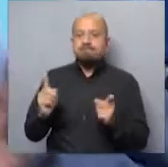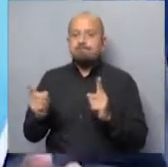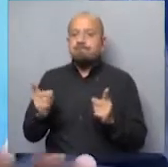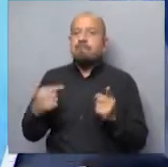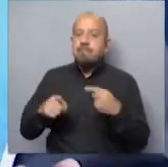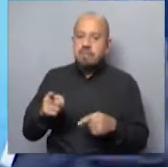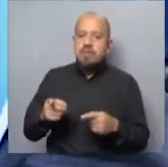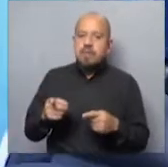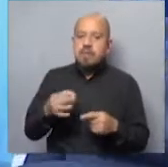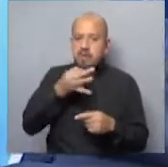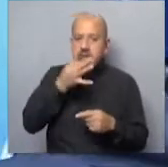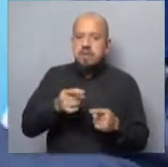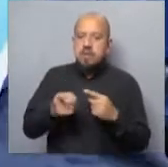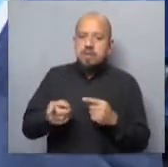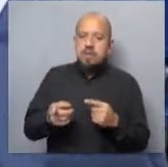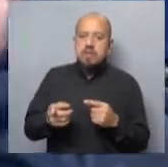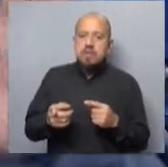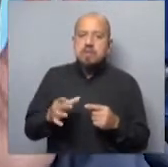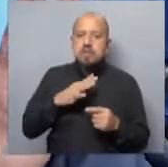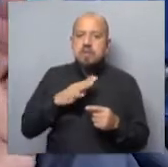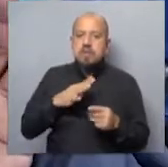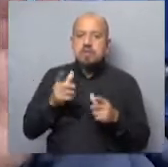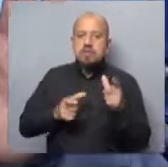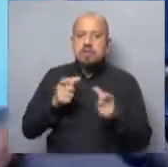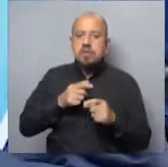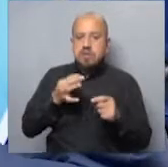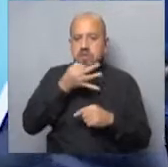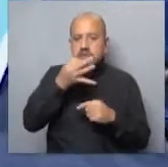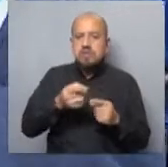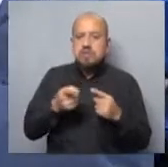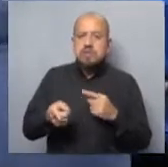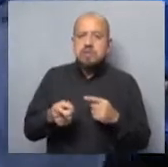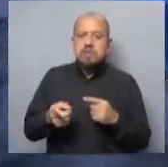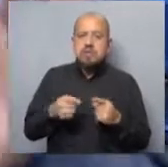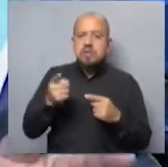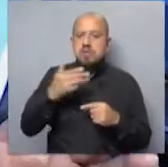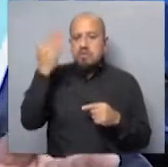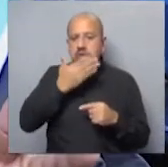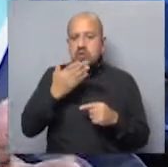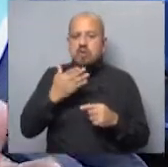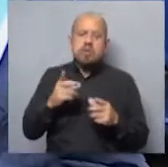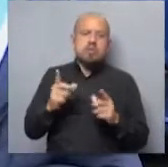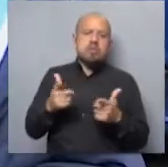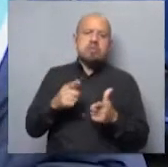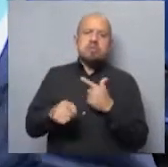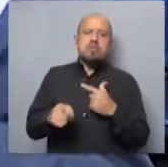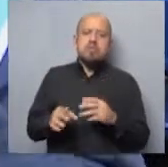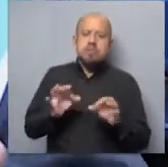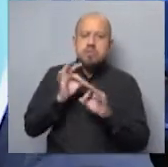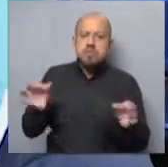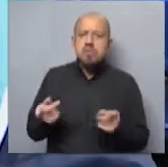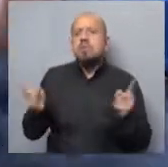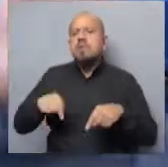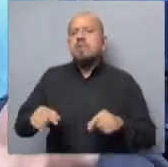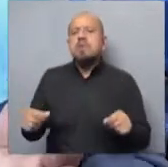hacen sentir. Hay gente que te lo dice directamente. Los negros no existen. O, ¿qué venís a hacer